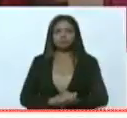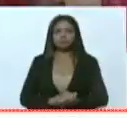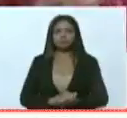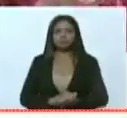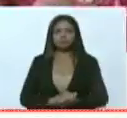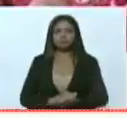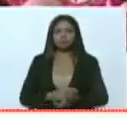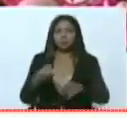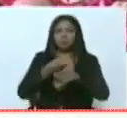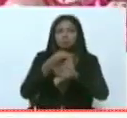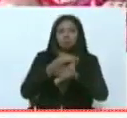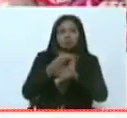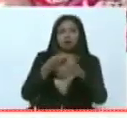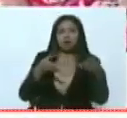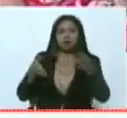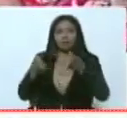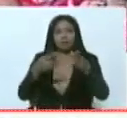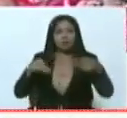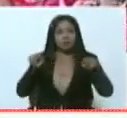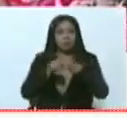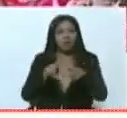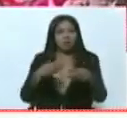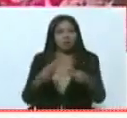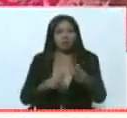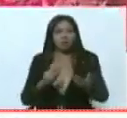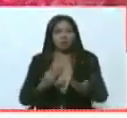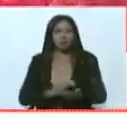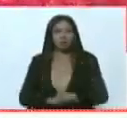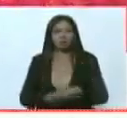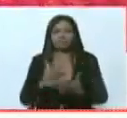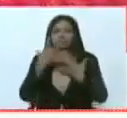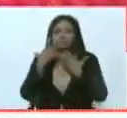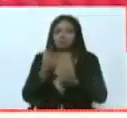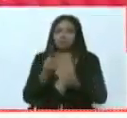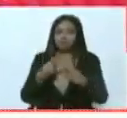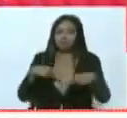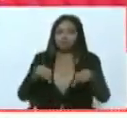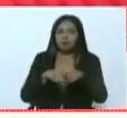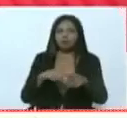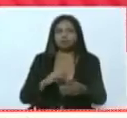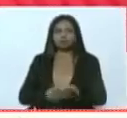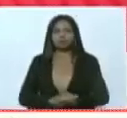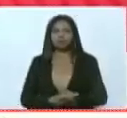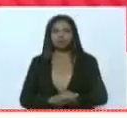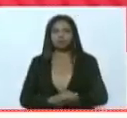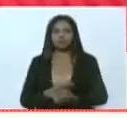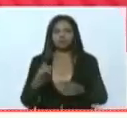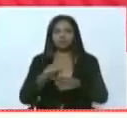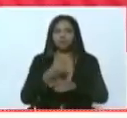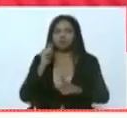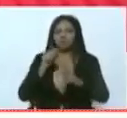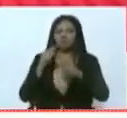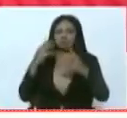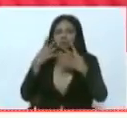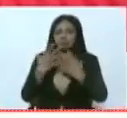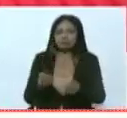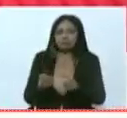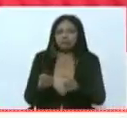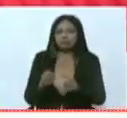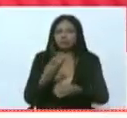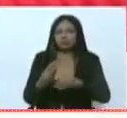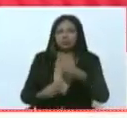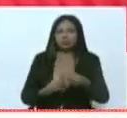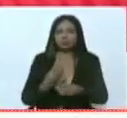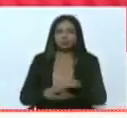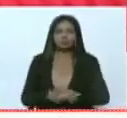Y buscar caminos de entendimiento. Buscar puntos de entendimiento.